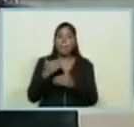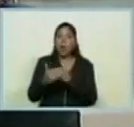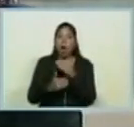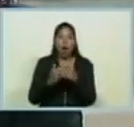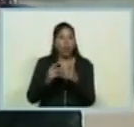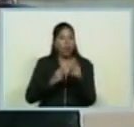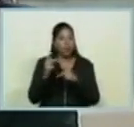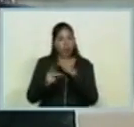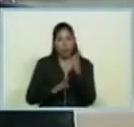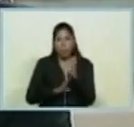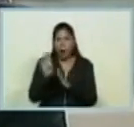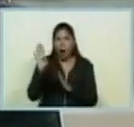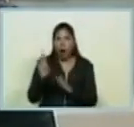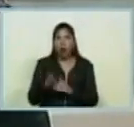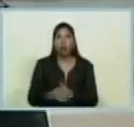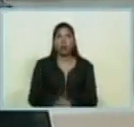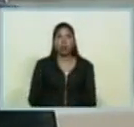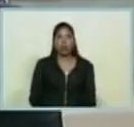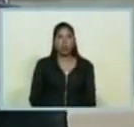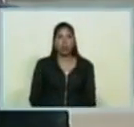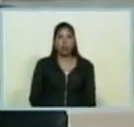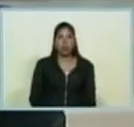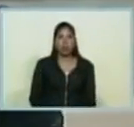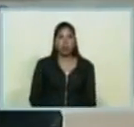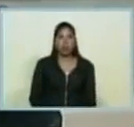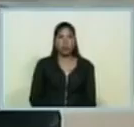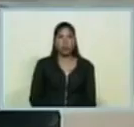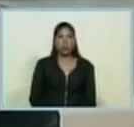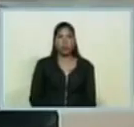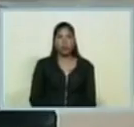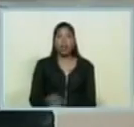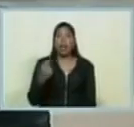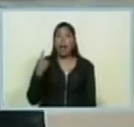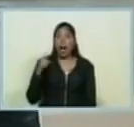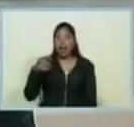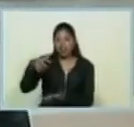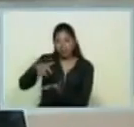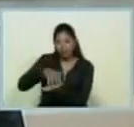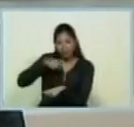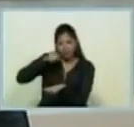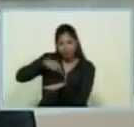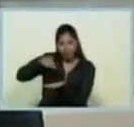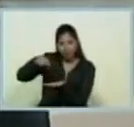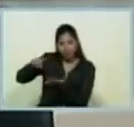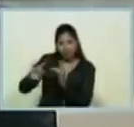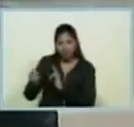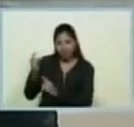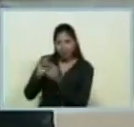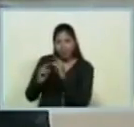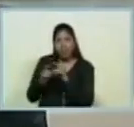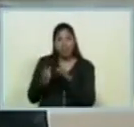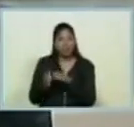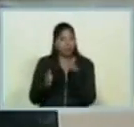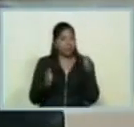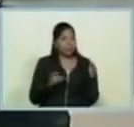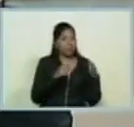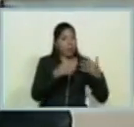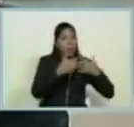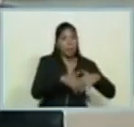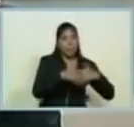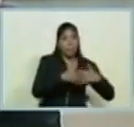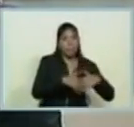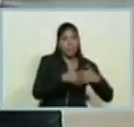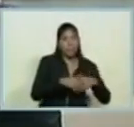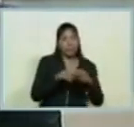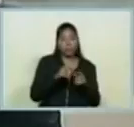en La Veguita cómo no solamente está la Casa de Alimentación, sino también hay un conuco, hay una textilera y además hemos activado una nueva